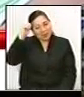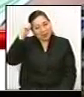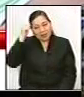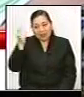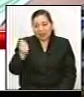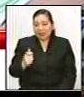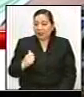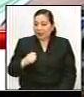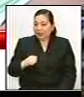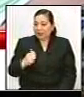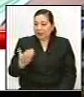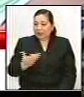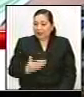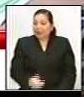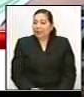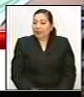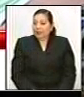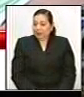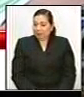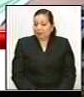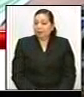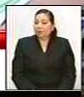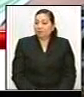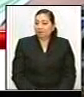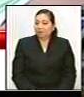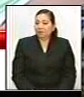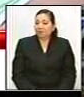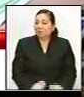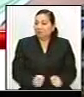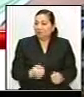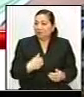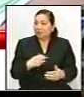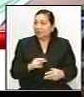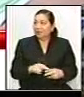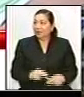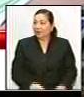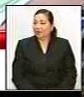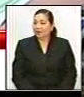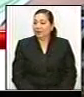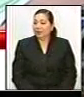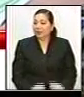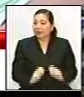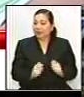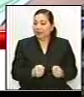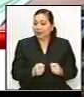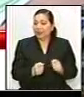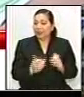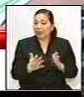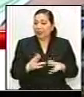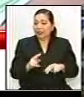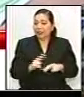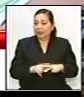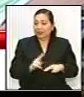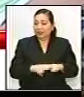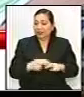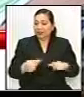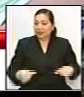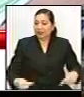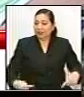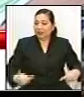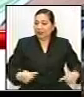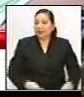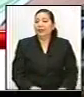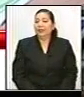el alcalde de Magdalena en esa época que estuve yo ahí, nos regaló 10 sillas de ruedas.